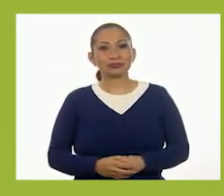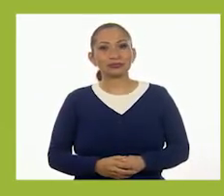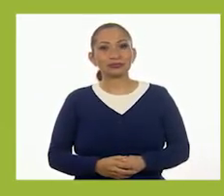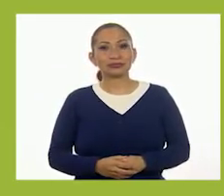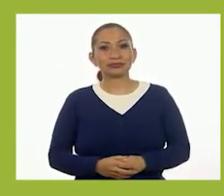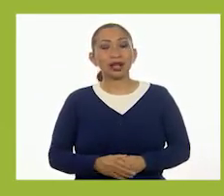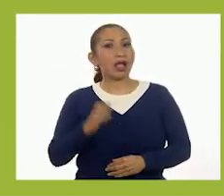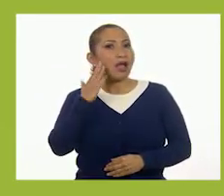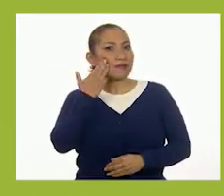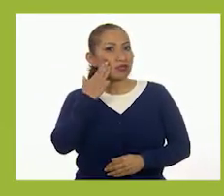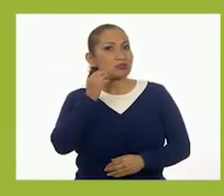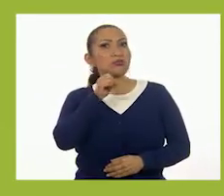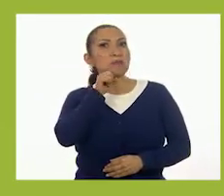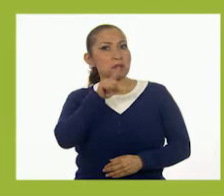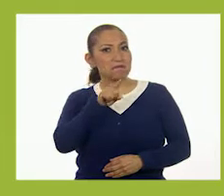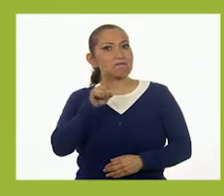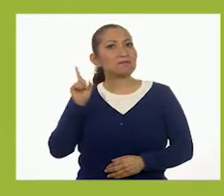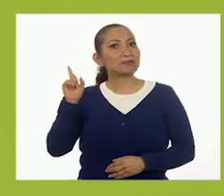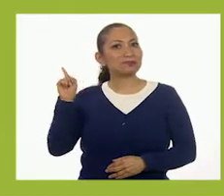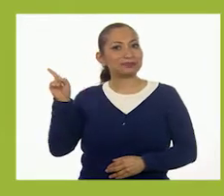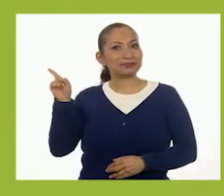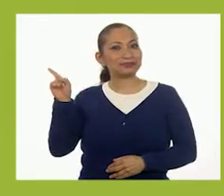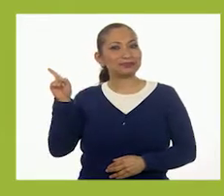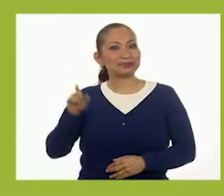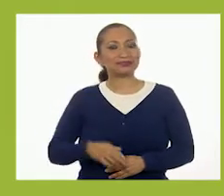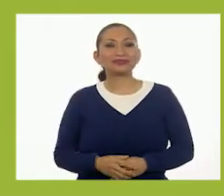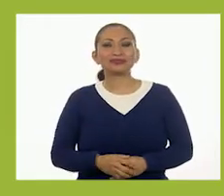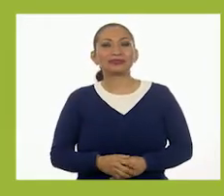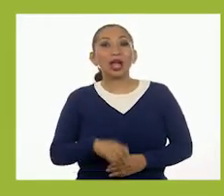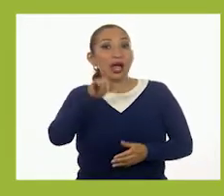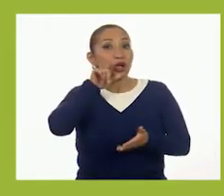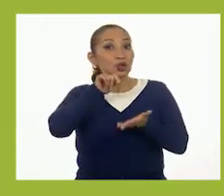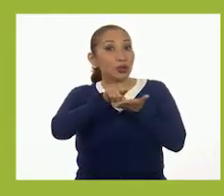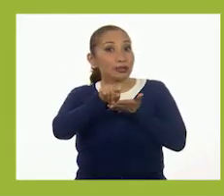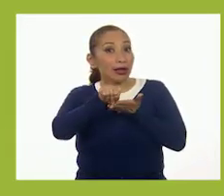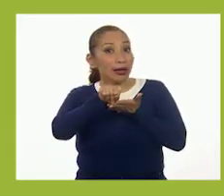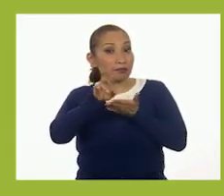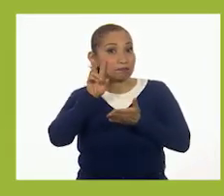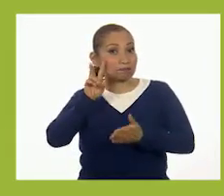buzón.escolar@nube.sep.gob.mx. Facebook: @sepmx. Twitter: